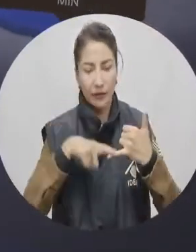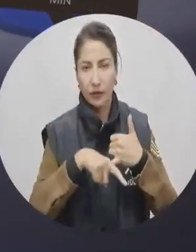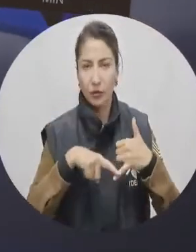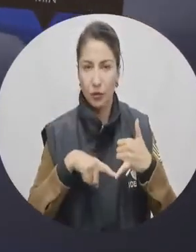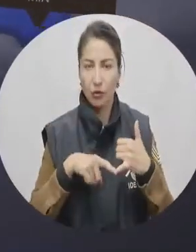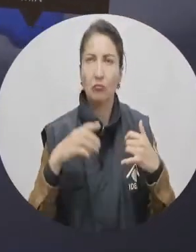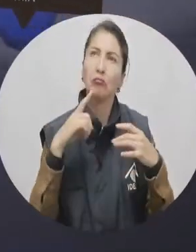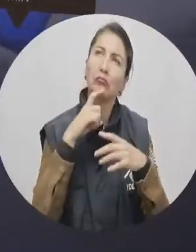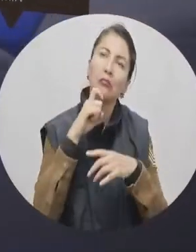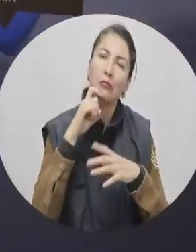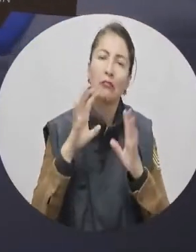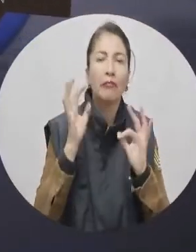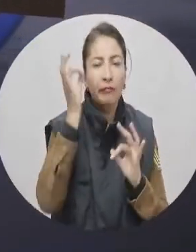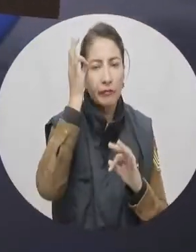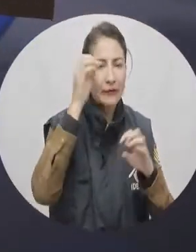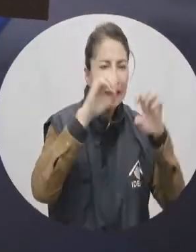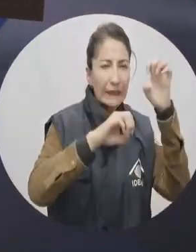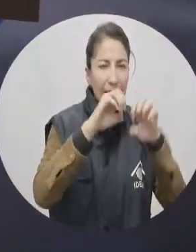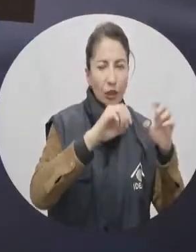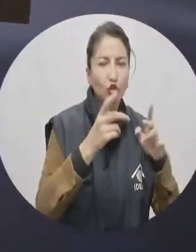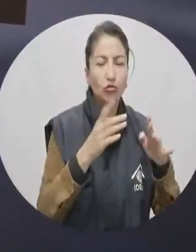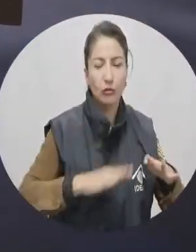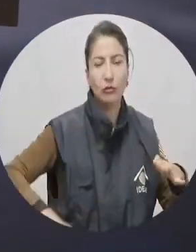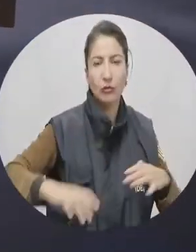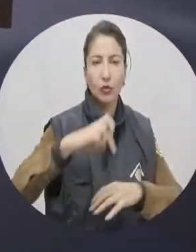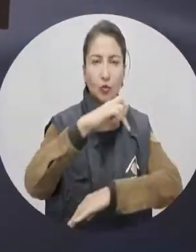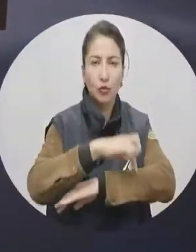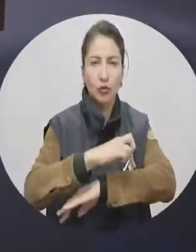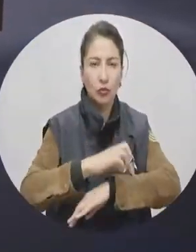habría lloviznas cortas en el piedemonte del Putumayo.